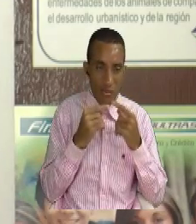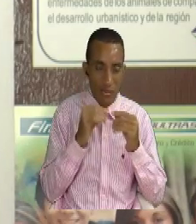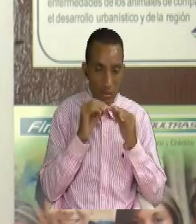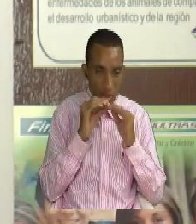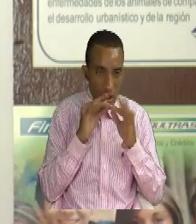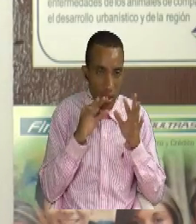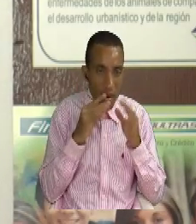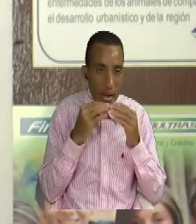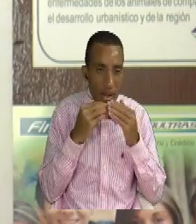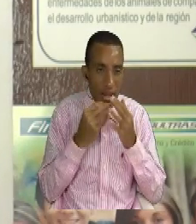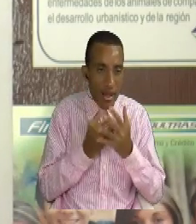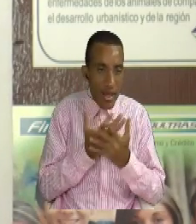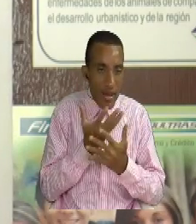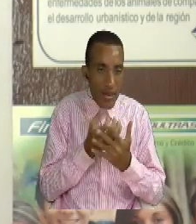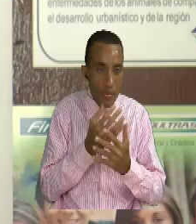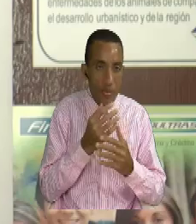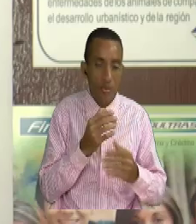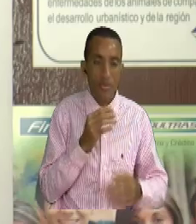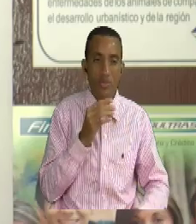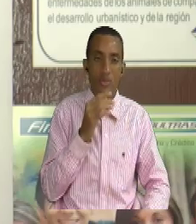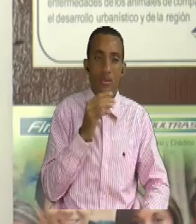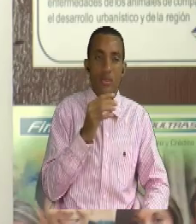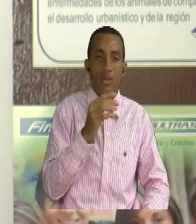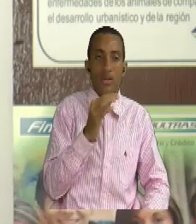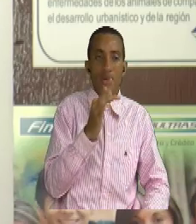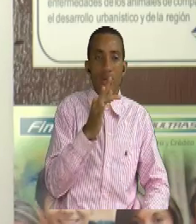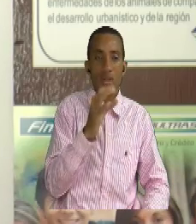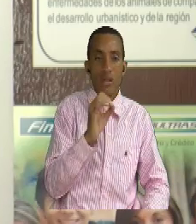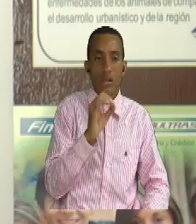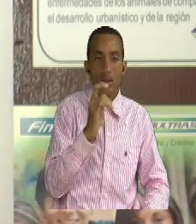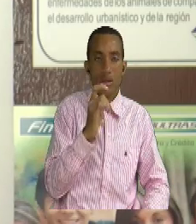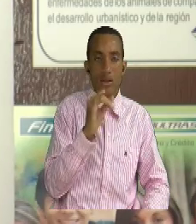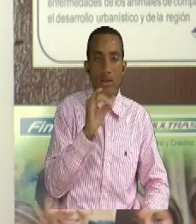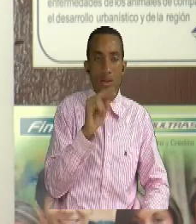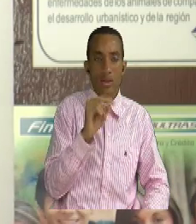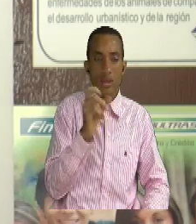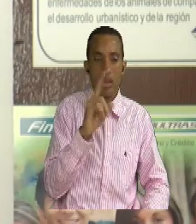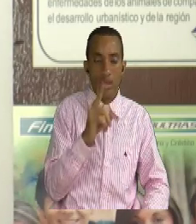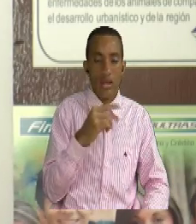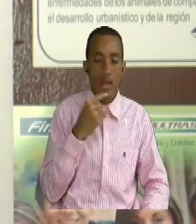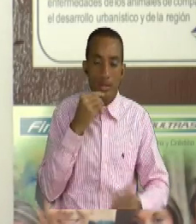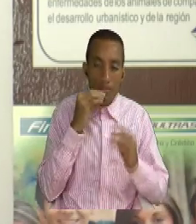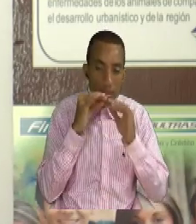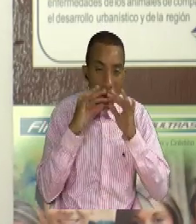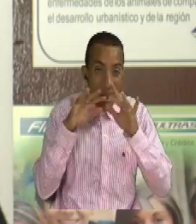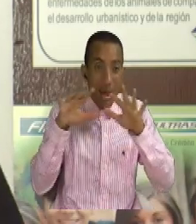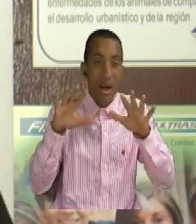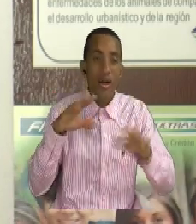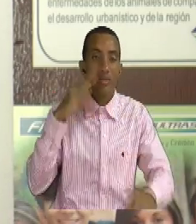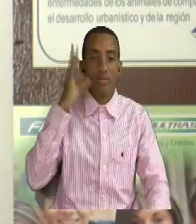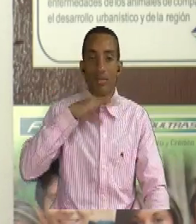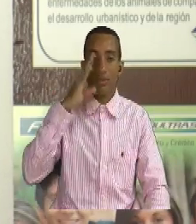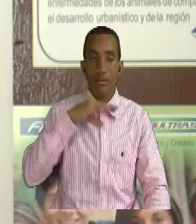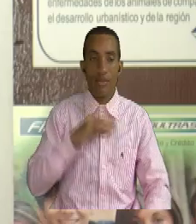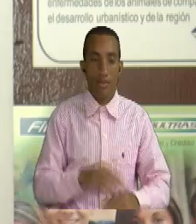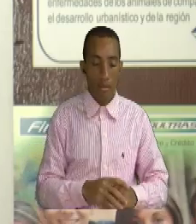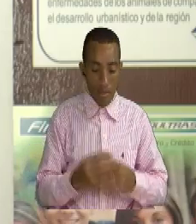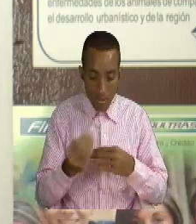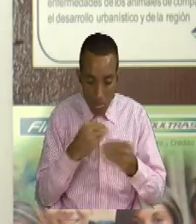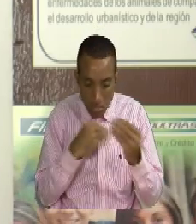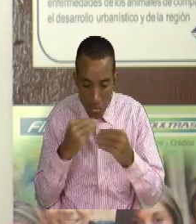unas sustancias que se llaman toxinas, y esas toxinas son las que generan un mal olor. Entonces, el alimento